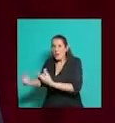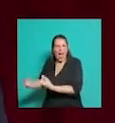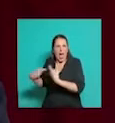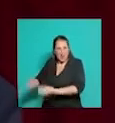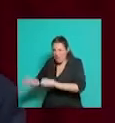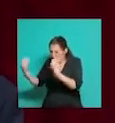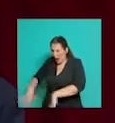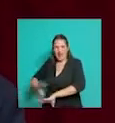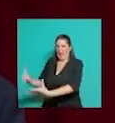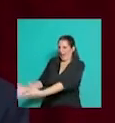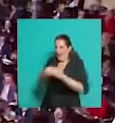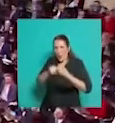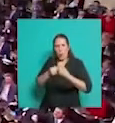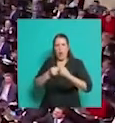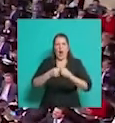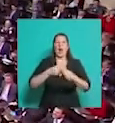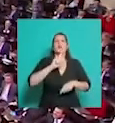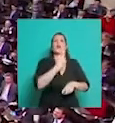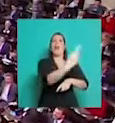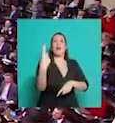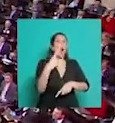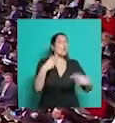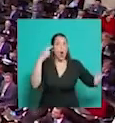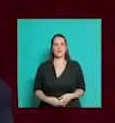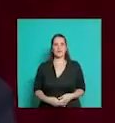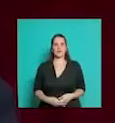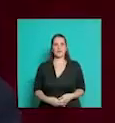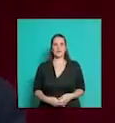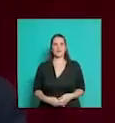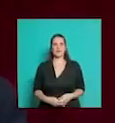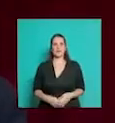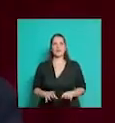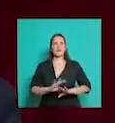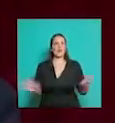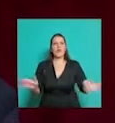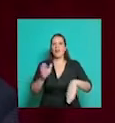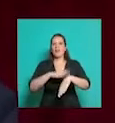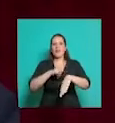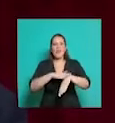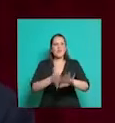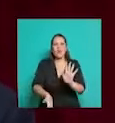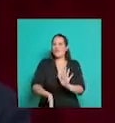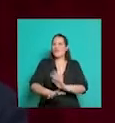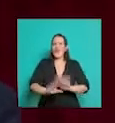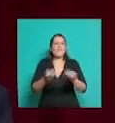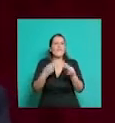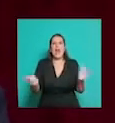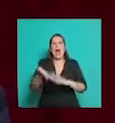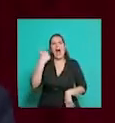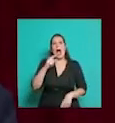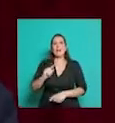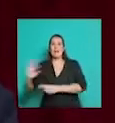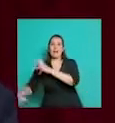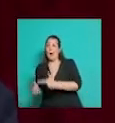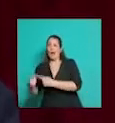provincia 2 veces con Miguel del Cel como candidato a gobernador y recorrí creo que muchas de las industrias